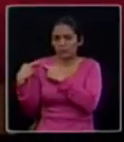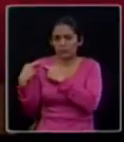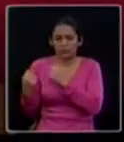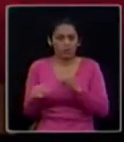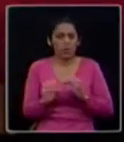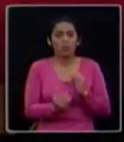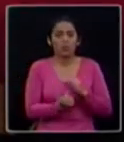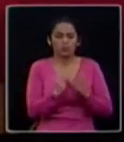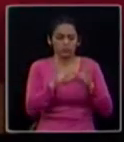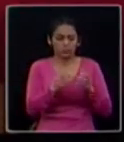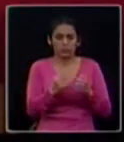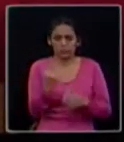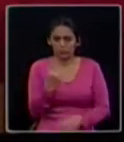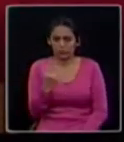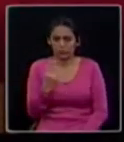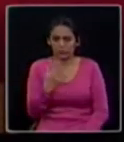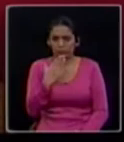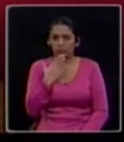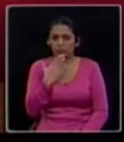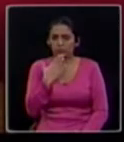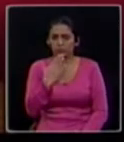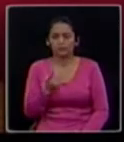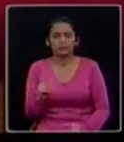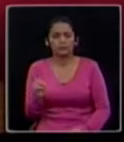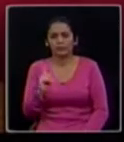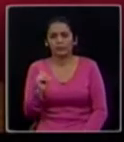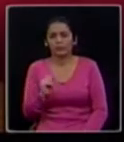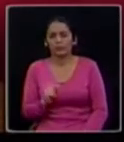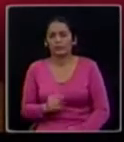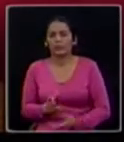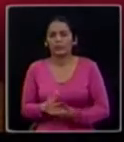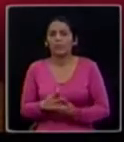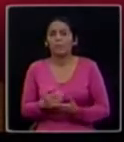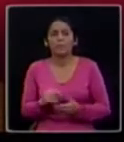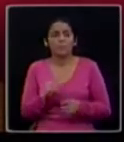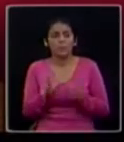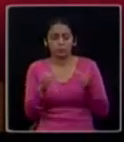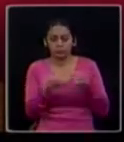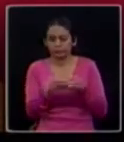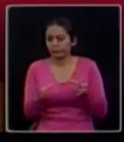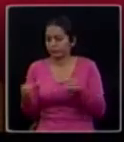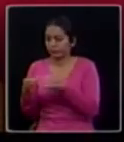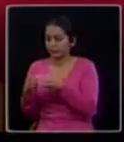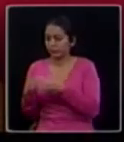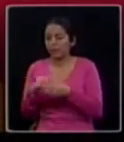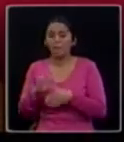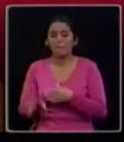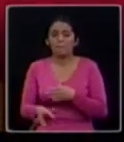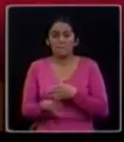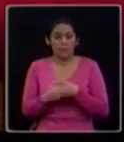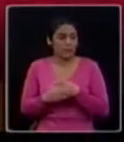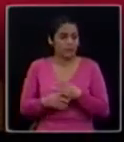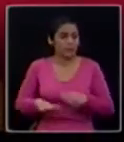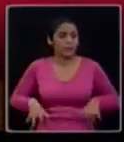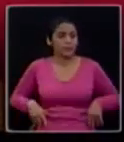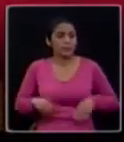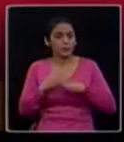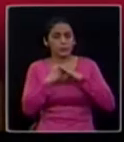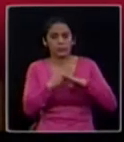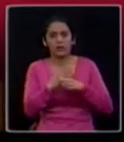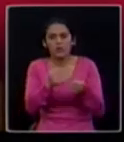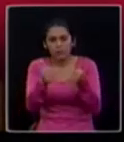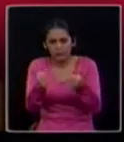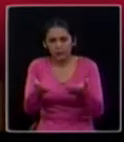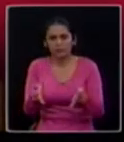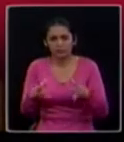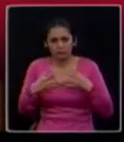la posición mía ha sido de una apertura completa, porque mientras más se sumen, si se suma este frente, si se suma la ciudadanía, bienvenido. O sea, ese es el espíritu